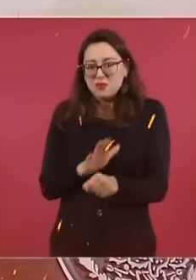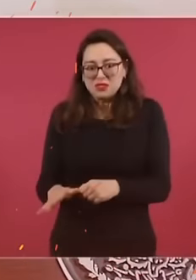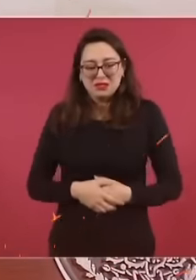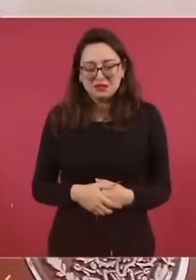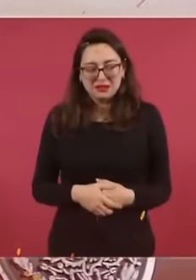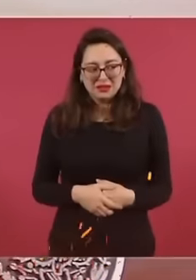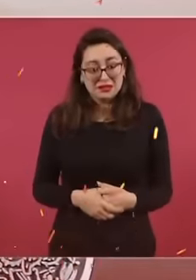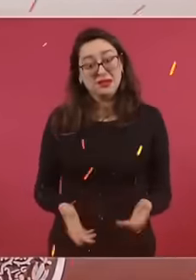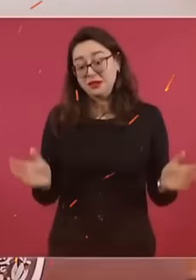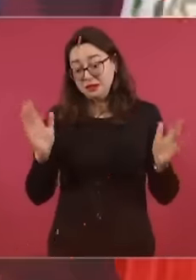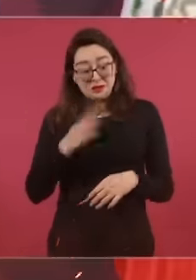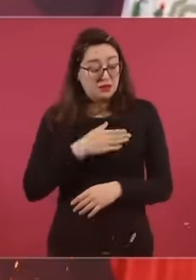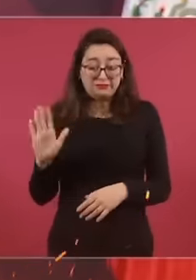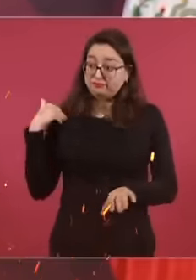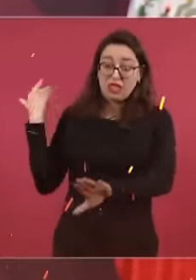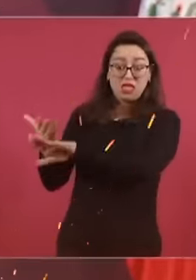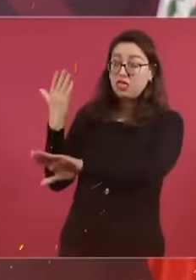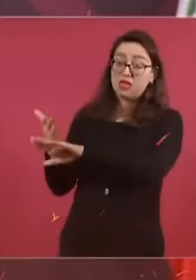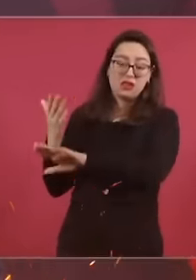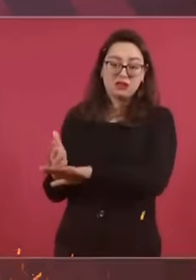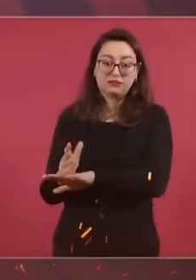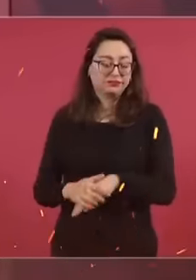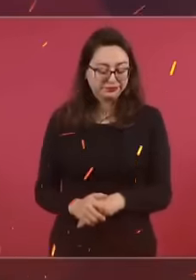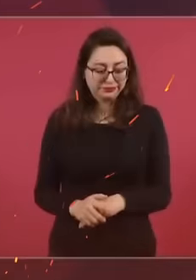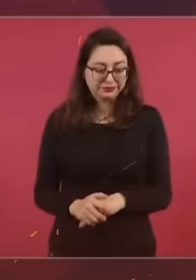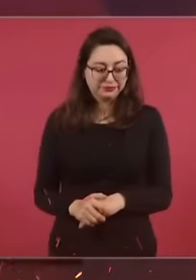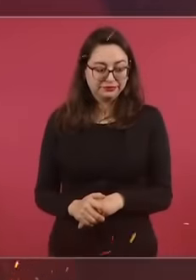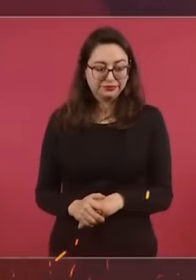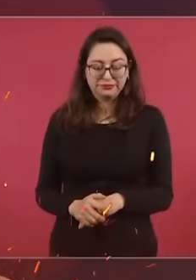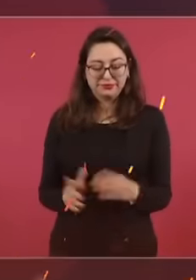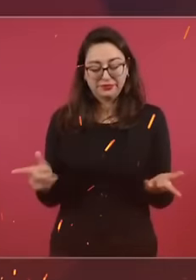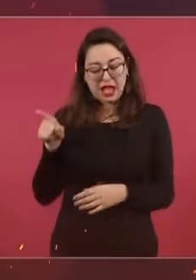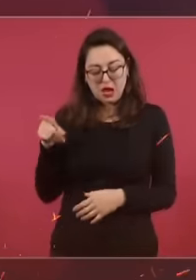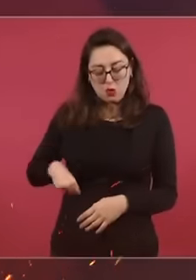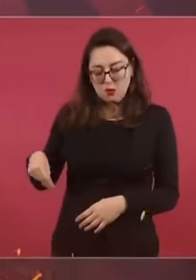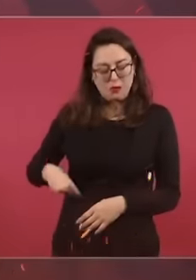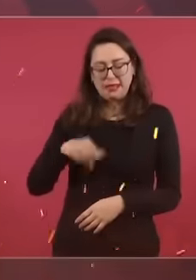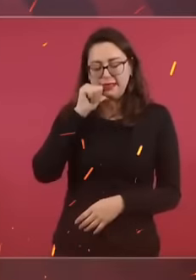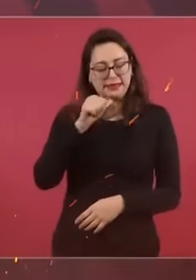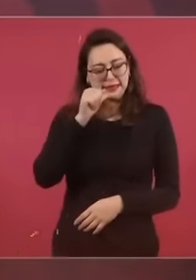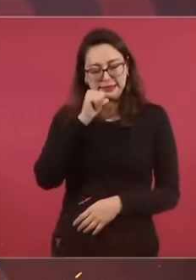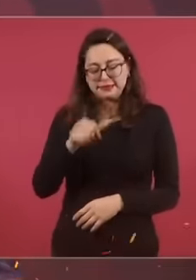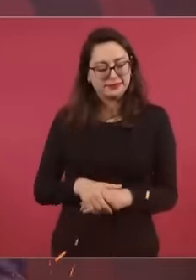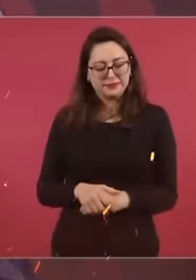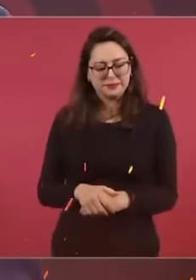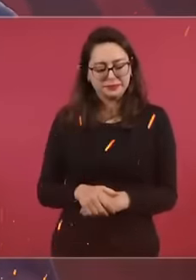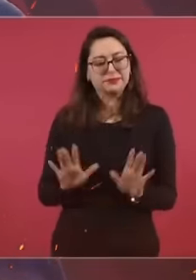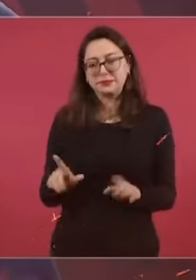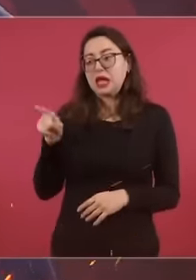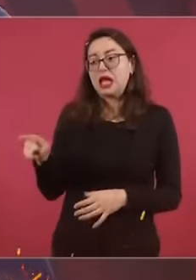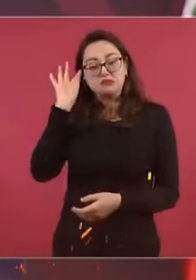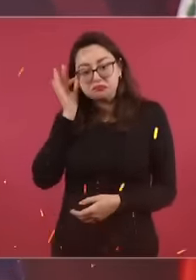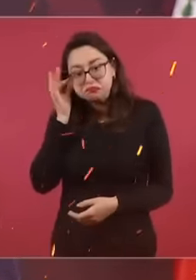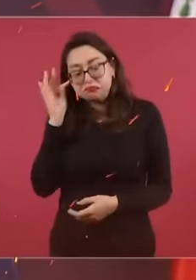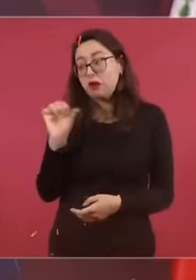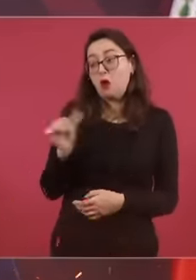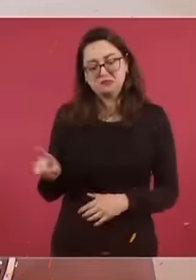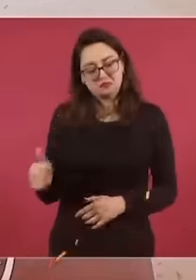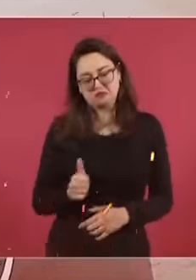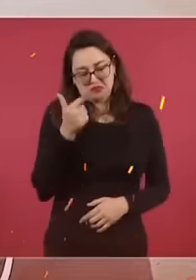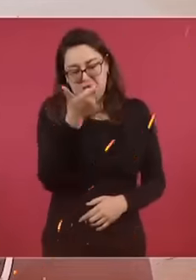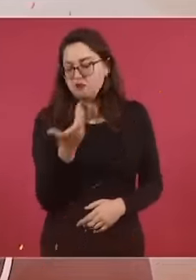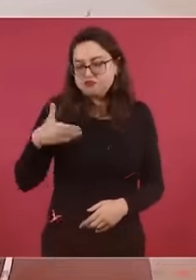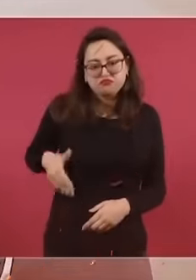estoy excediendo en contra de él, porque no es, como dije ayer, él. Él es un peón, un